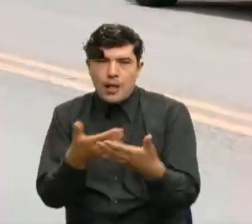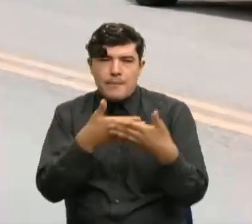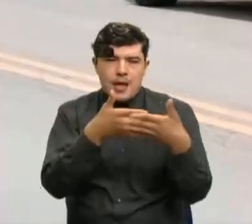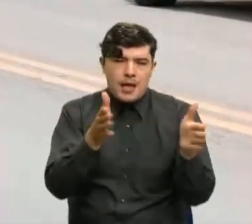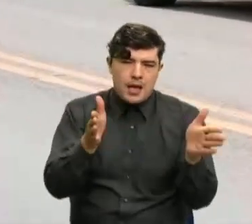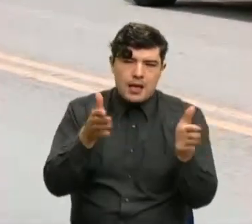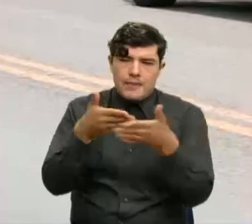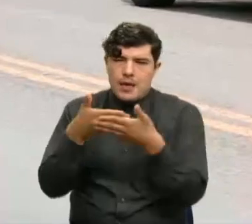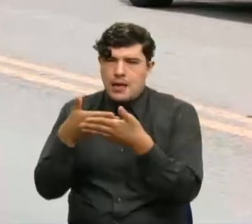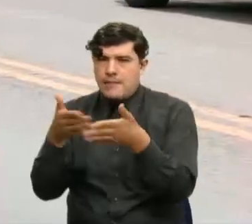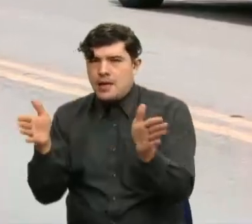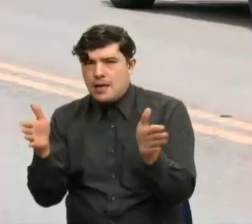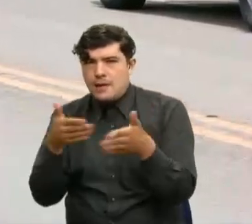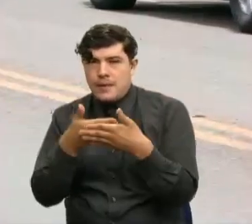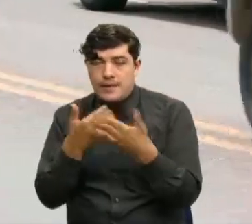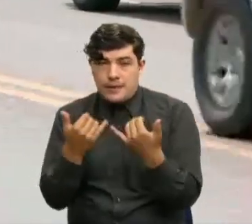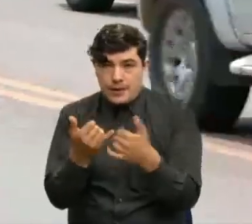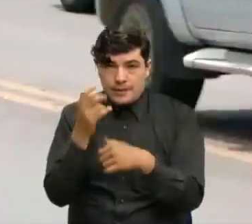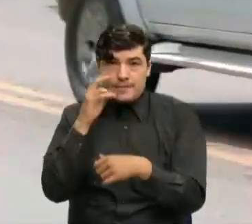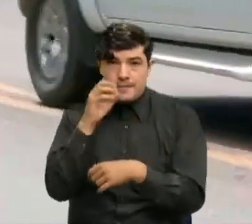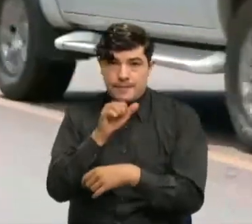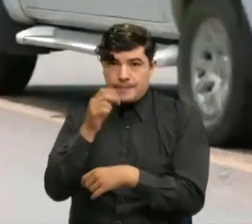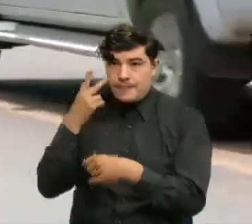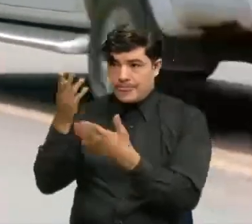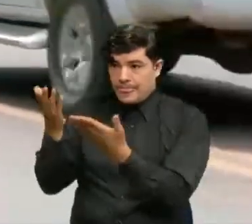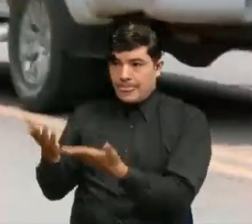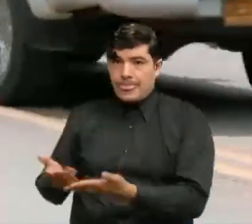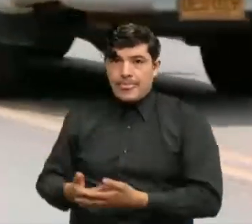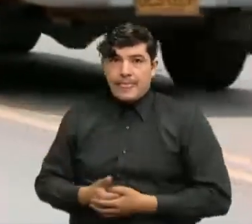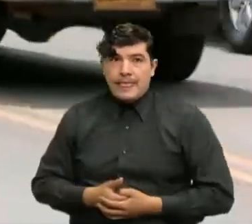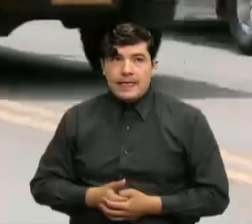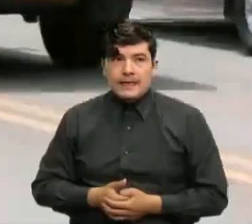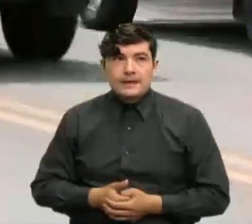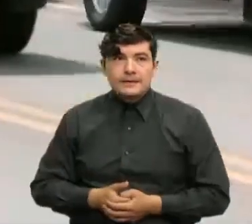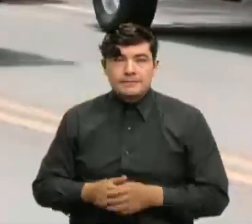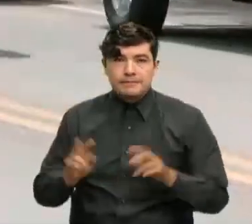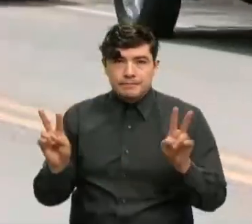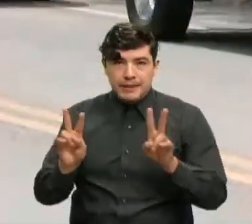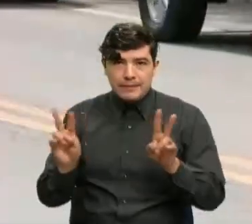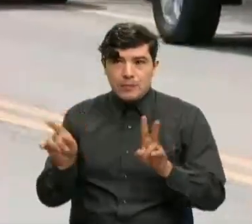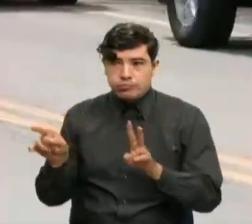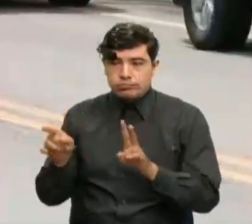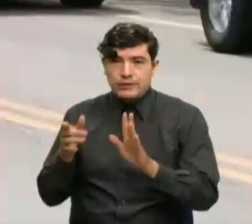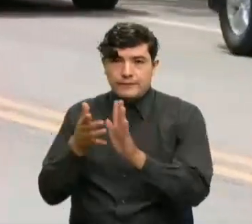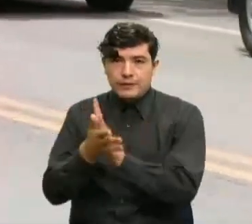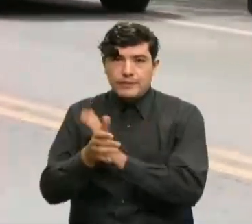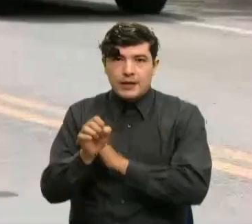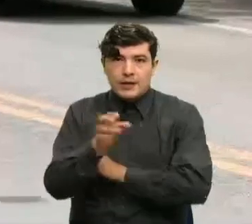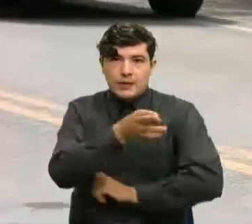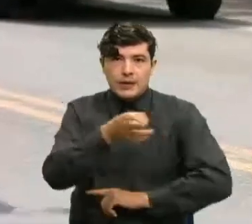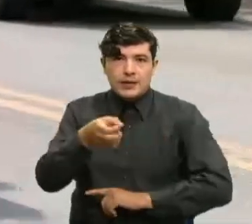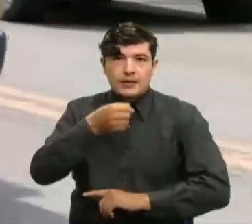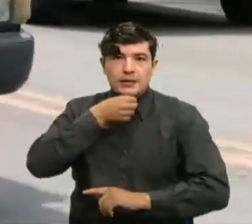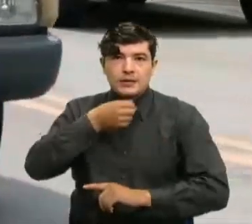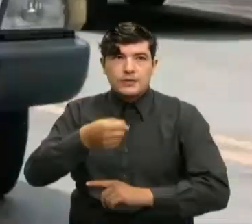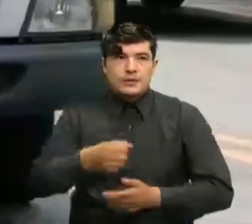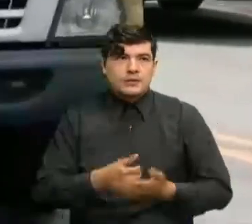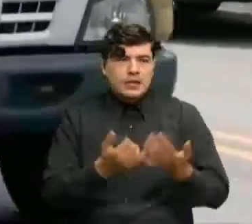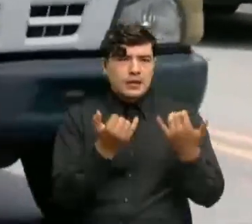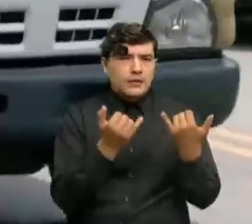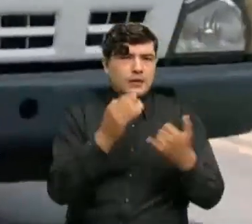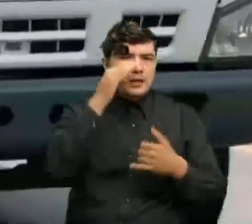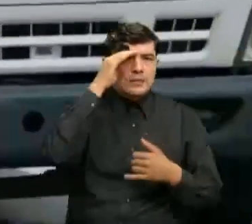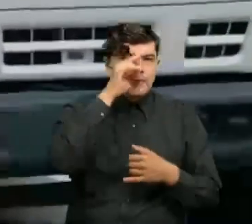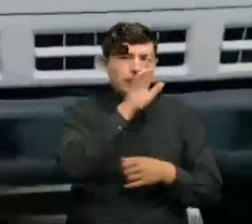toda la vía se ha visto. Mire, ustedes lo están viendo en este momento en exclusiva y en directo para Oriente Noticias. La policía en este momento hace